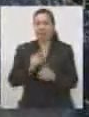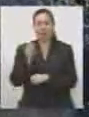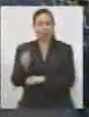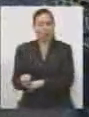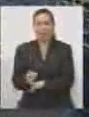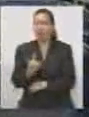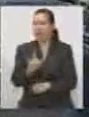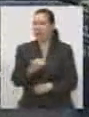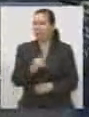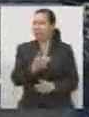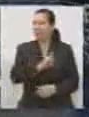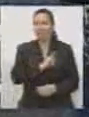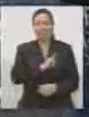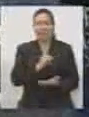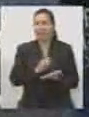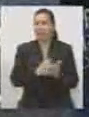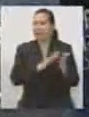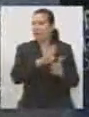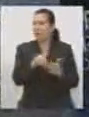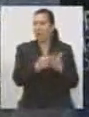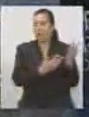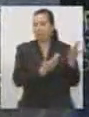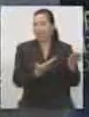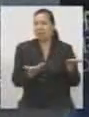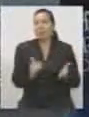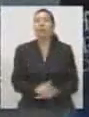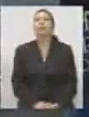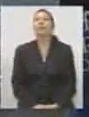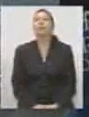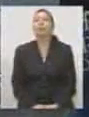a una institución que todos esperamos que